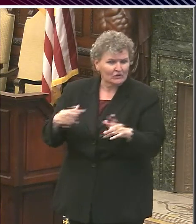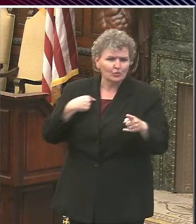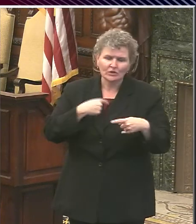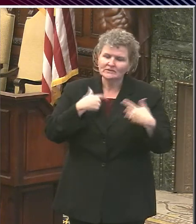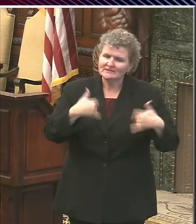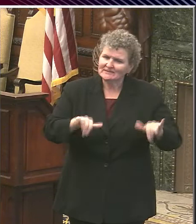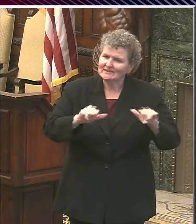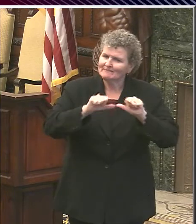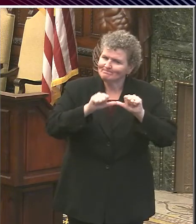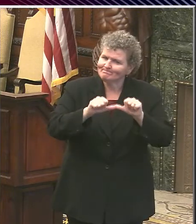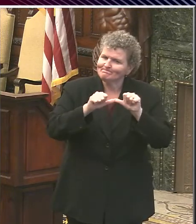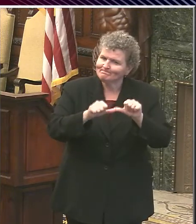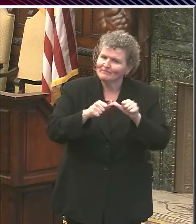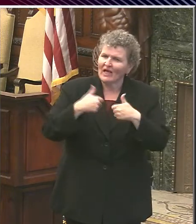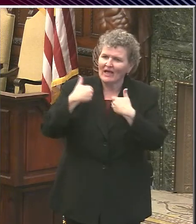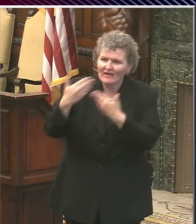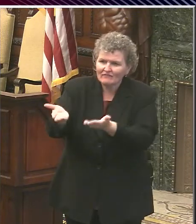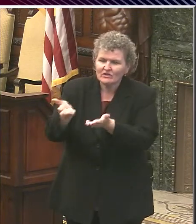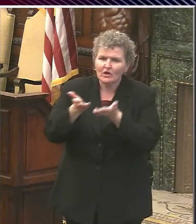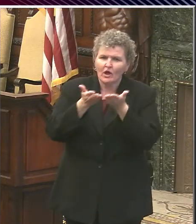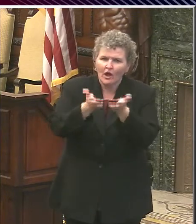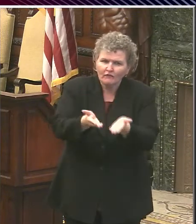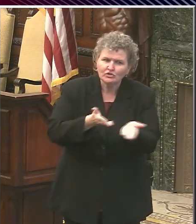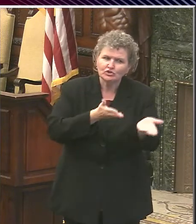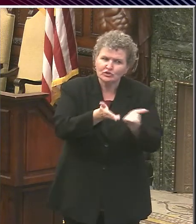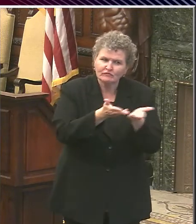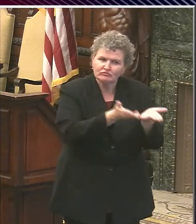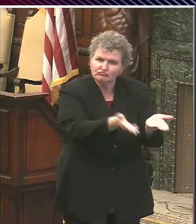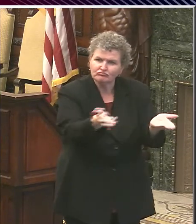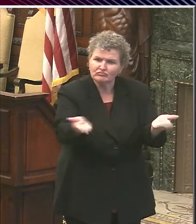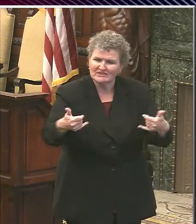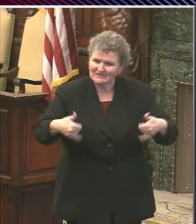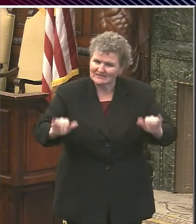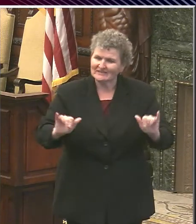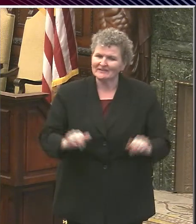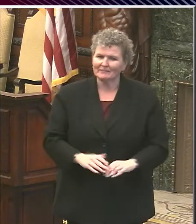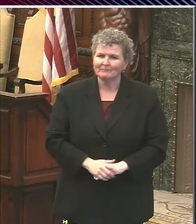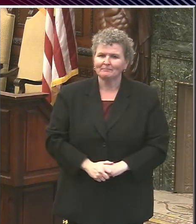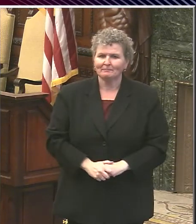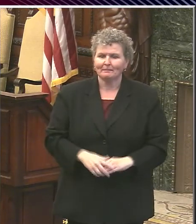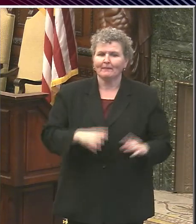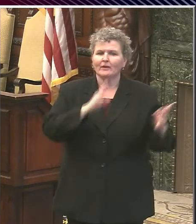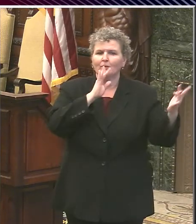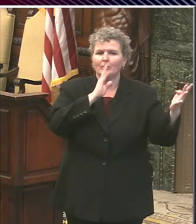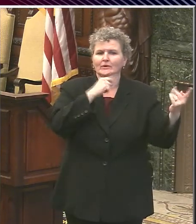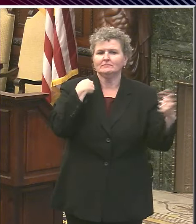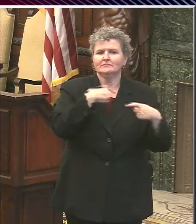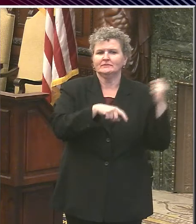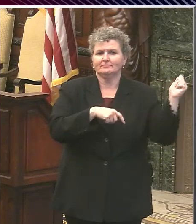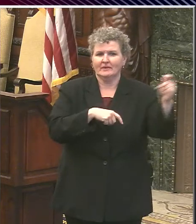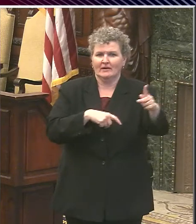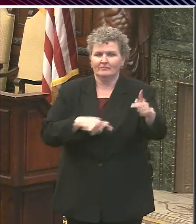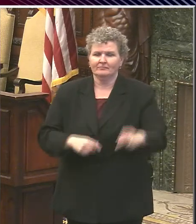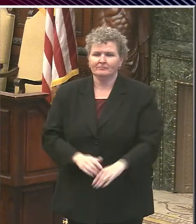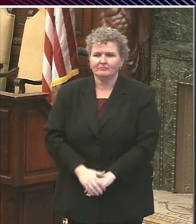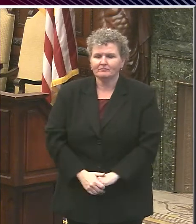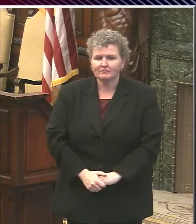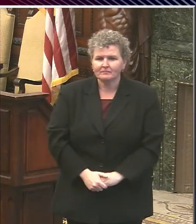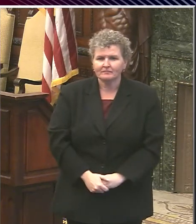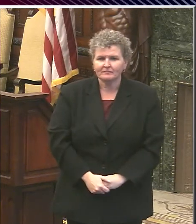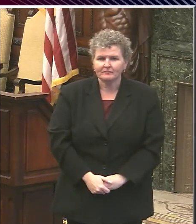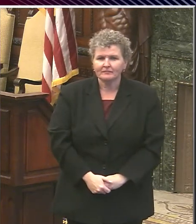out there offering those services. Sí, nosotros hemos ofrecido ayuda las últimas 3 o 4